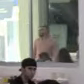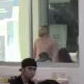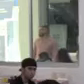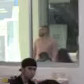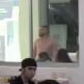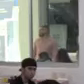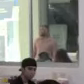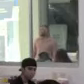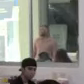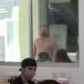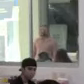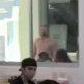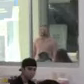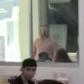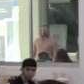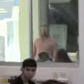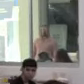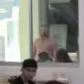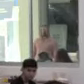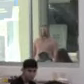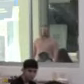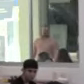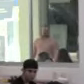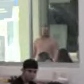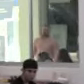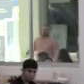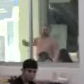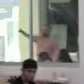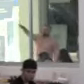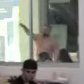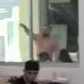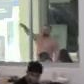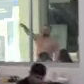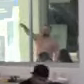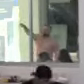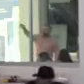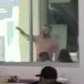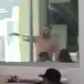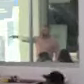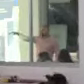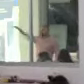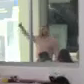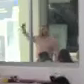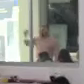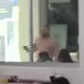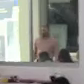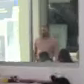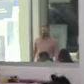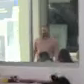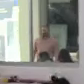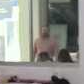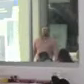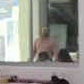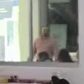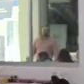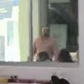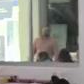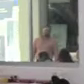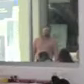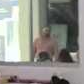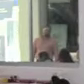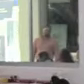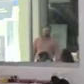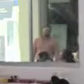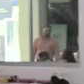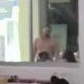seguido, y eso es parte del compromiso que tenemos como sociedad civil para ver qué podemos hacer. Hay